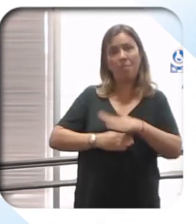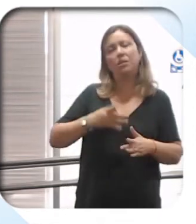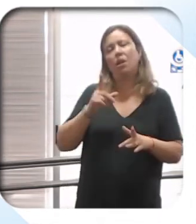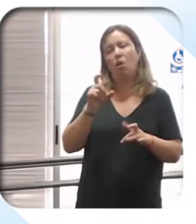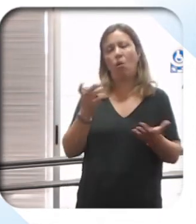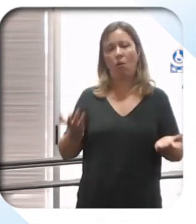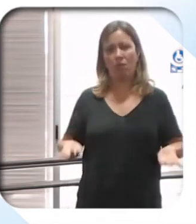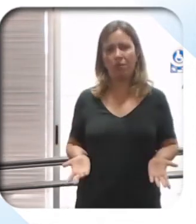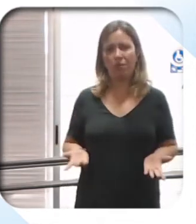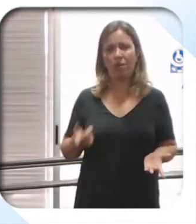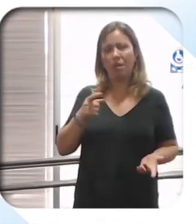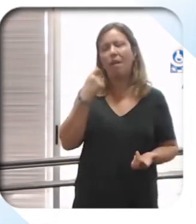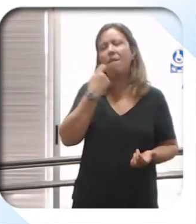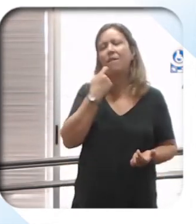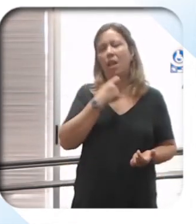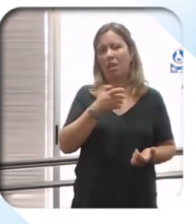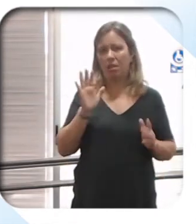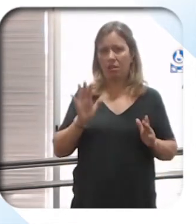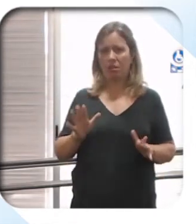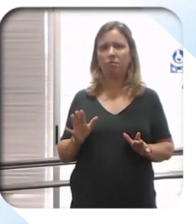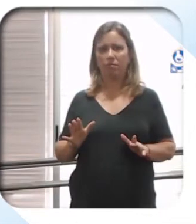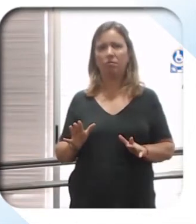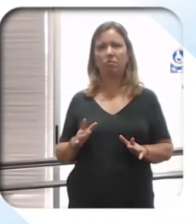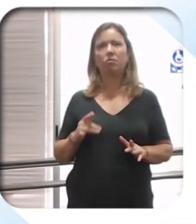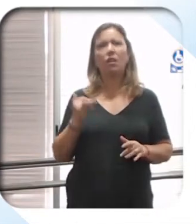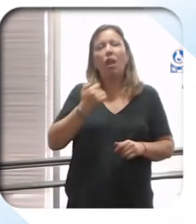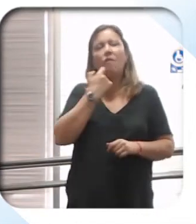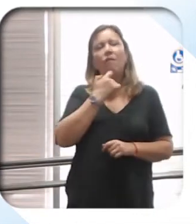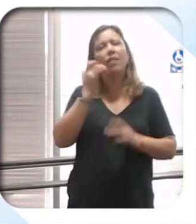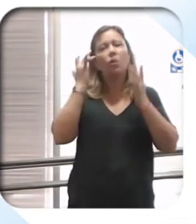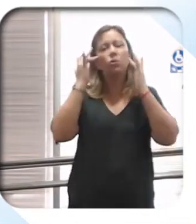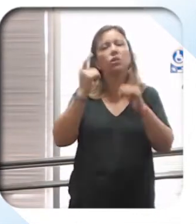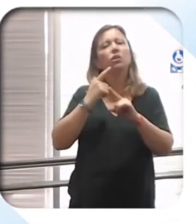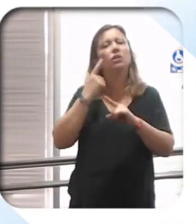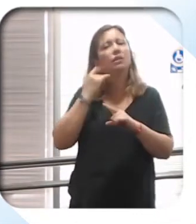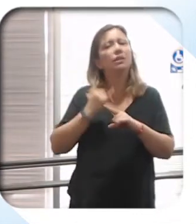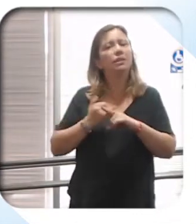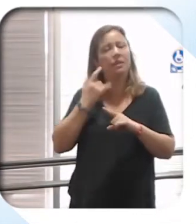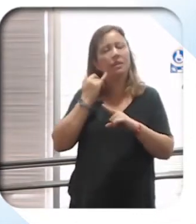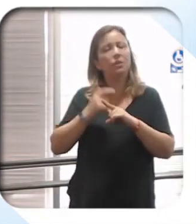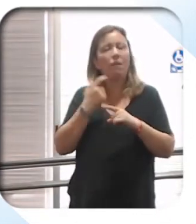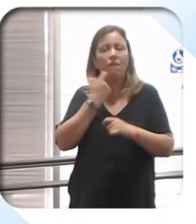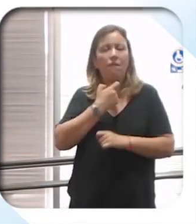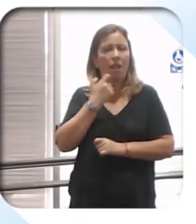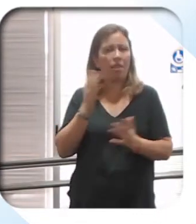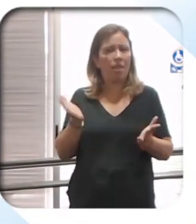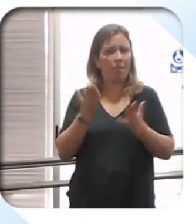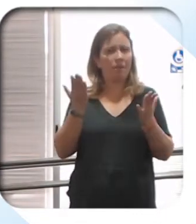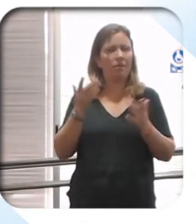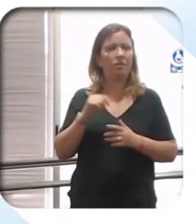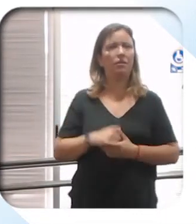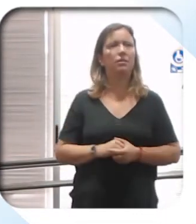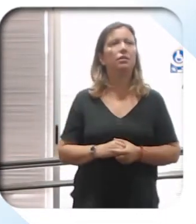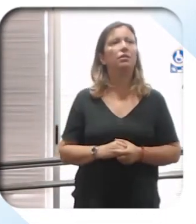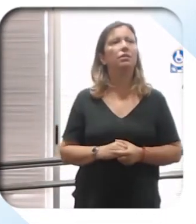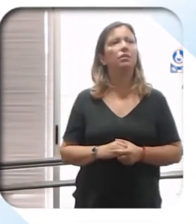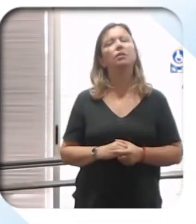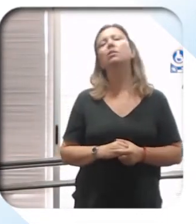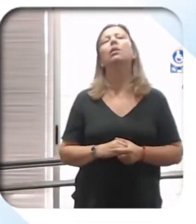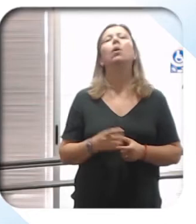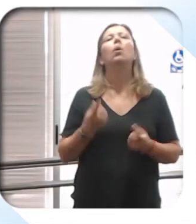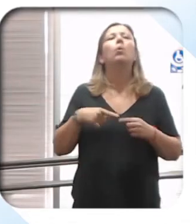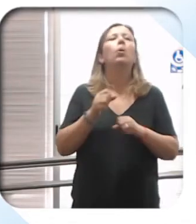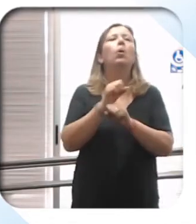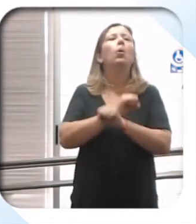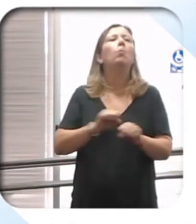¿sí? Que esto es un debe en realidad, que tenemos un debe en educación sexual y más en esta área, ¿no? ¿Por qué? Porque es